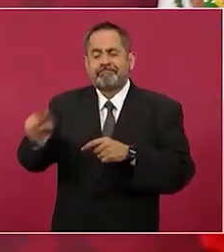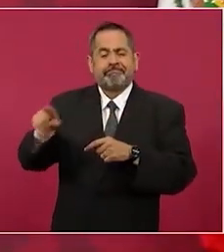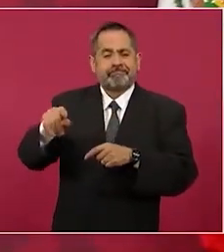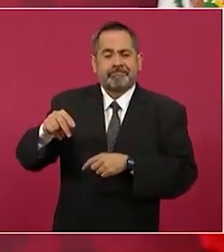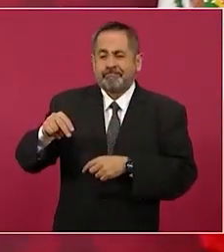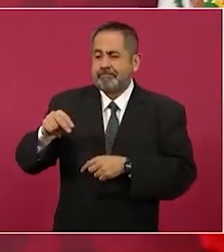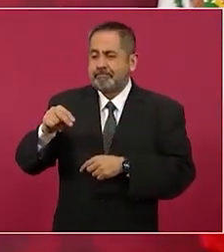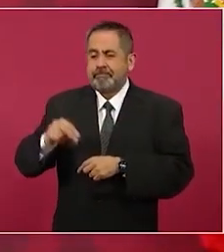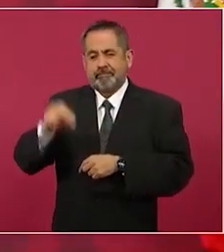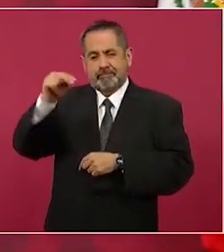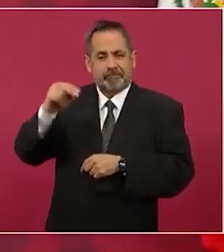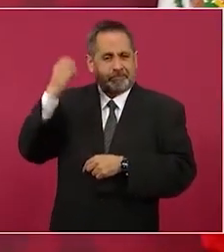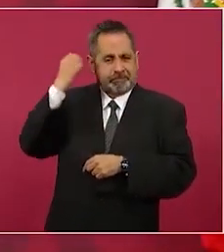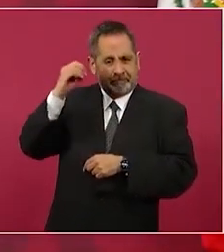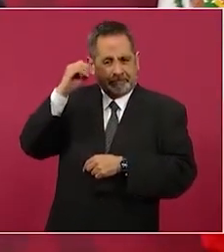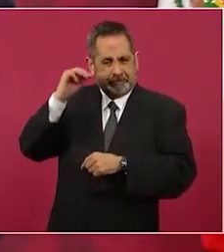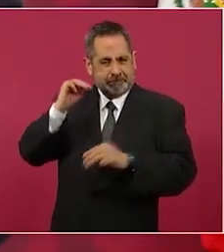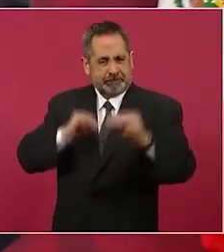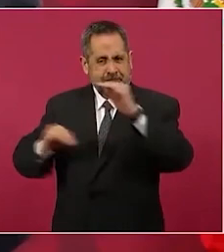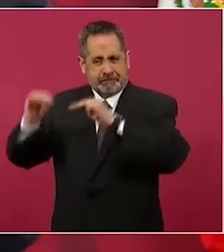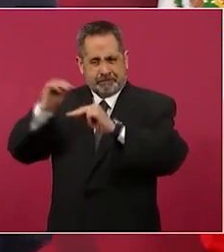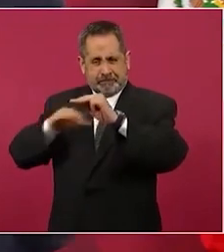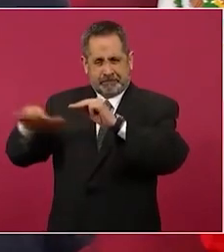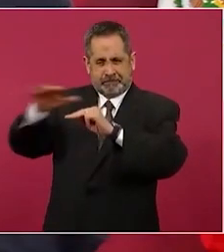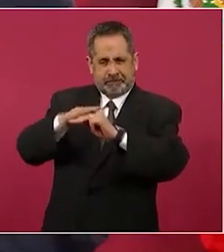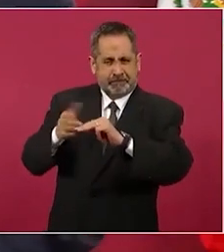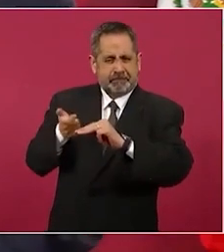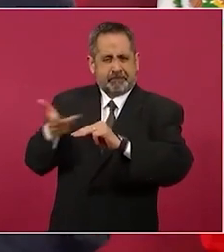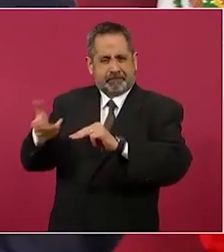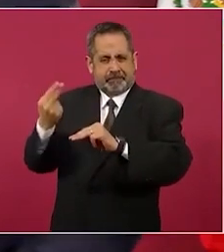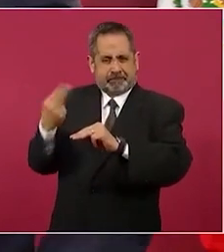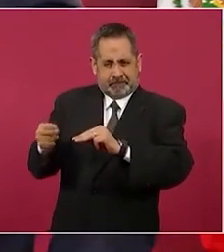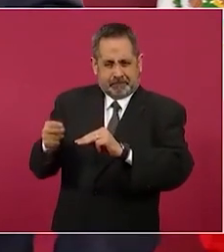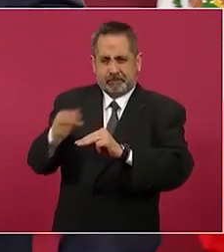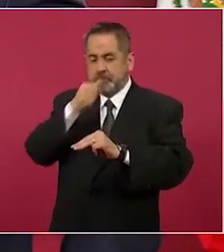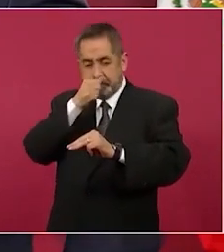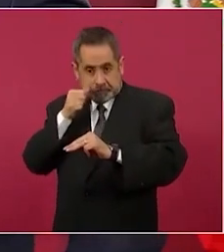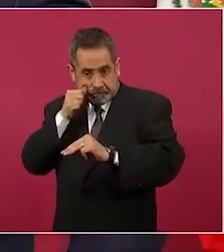Oaxaca, que se le conoce como la Sierra Juárez,